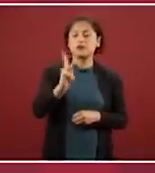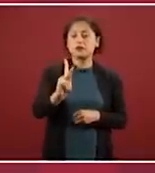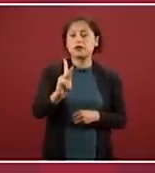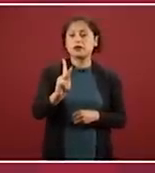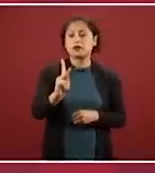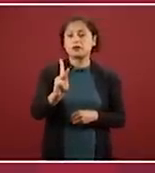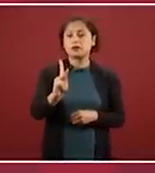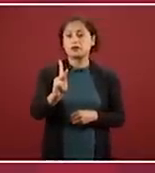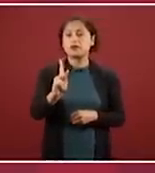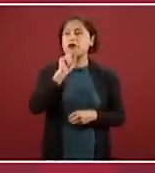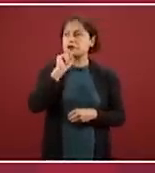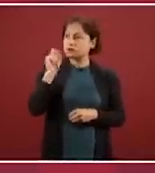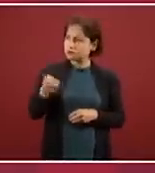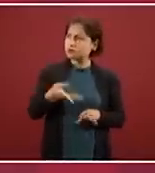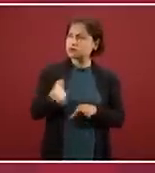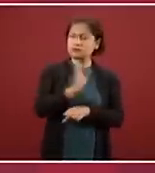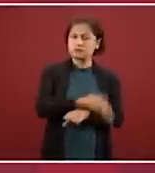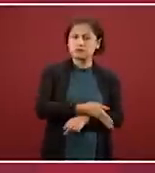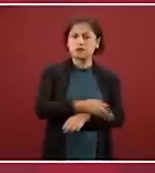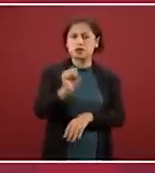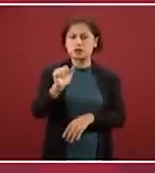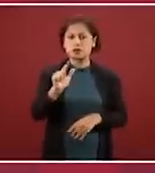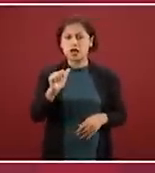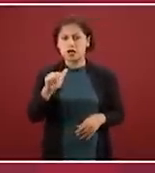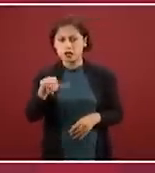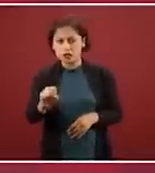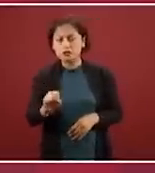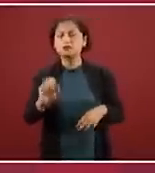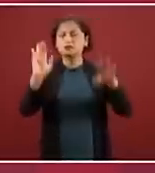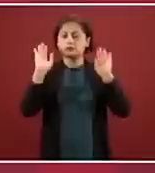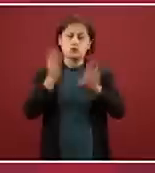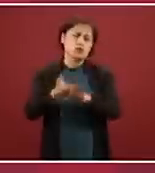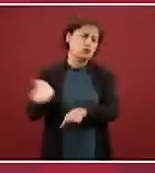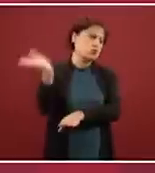y con Salinas, ¿no? Y sí, viene de tiempo atrás.